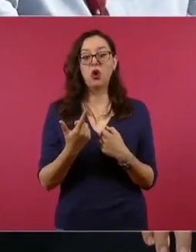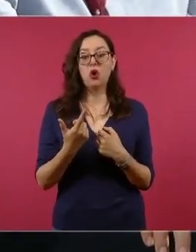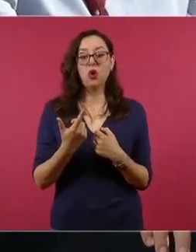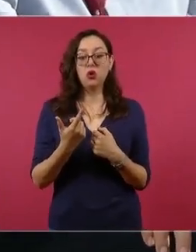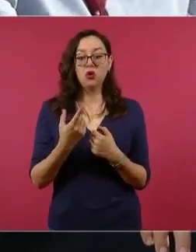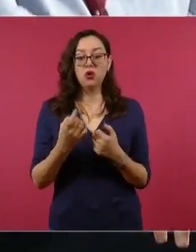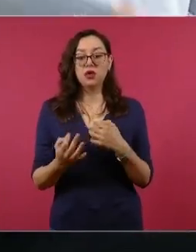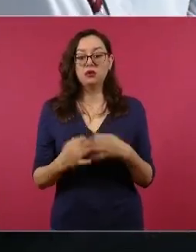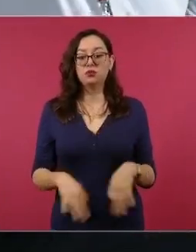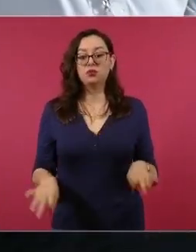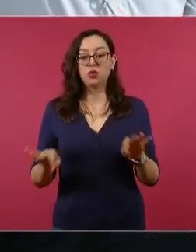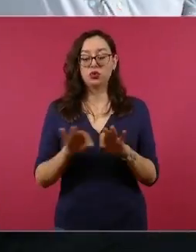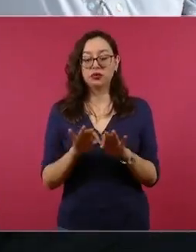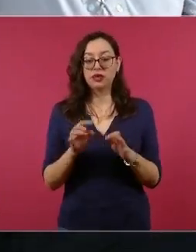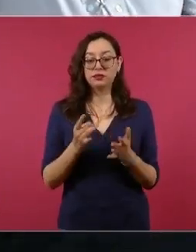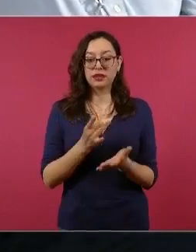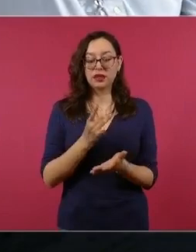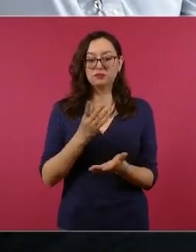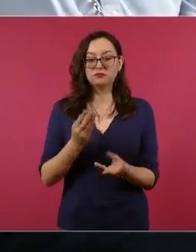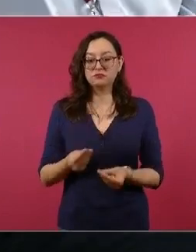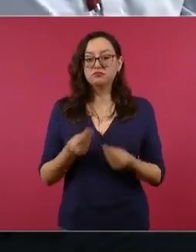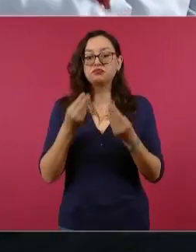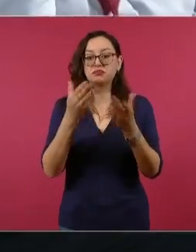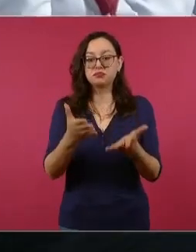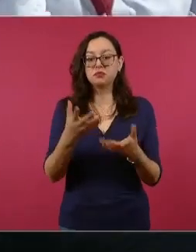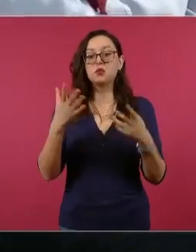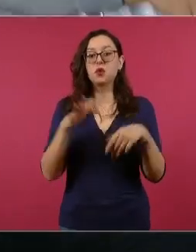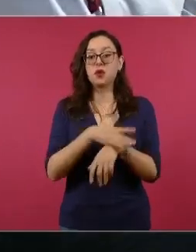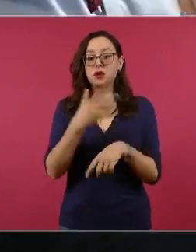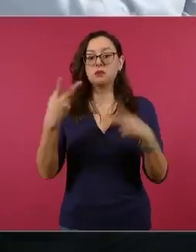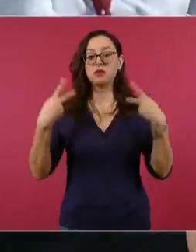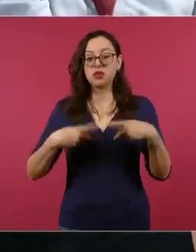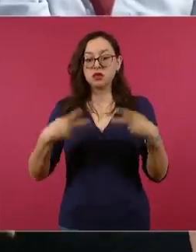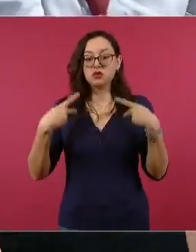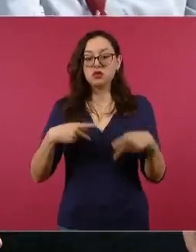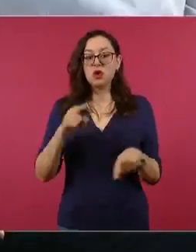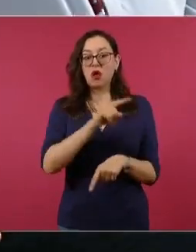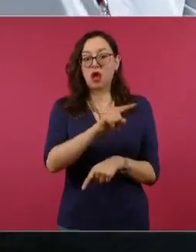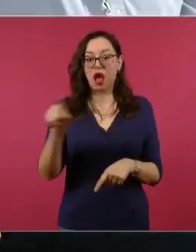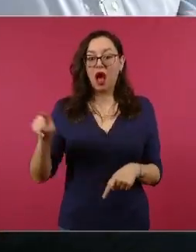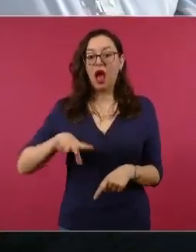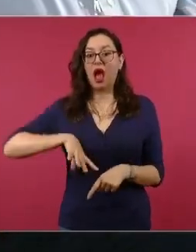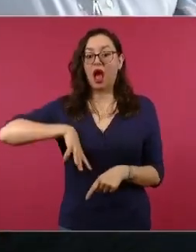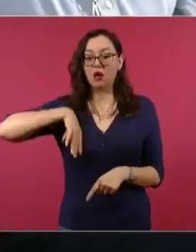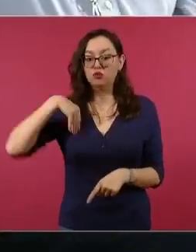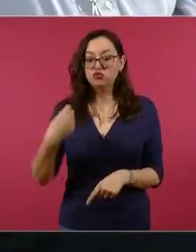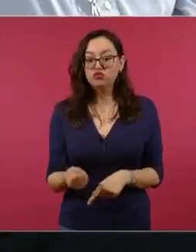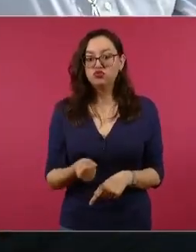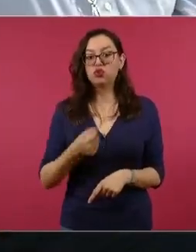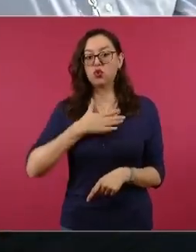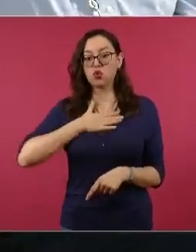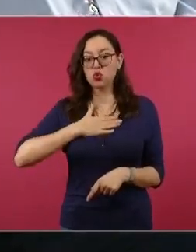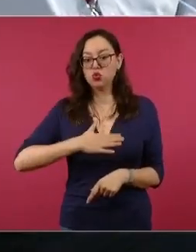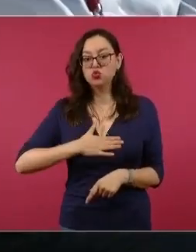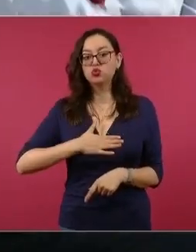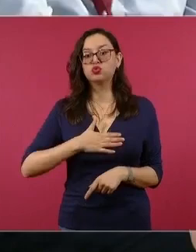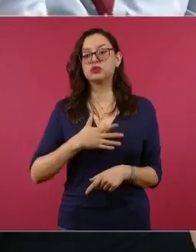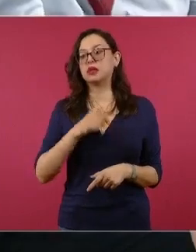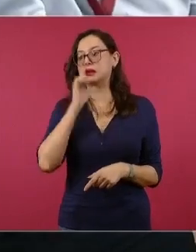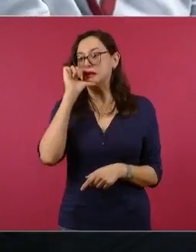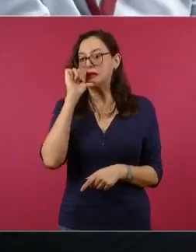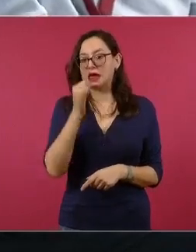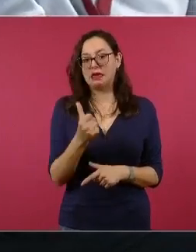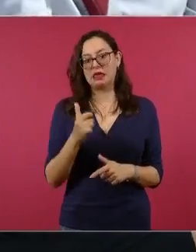expuesto aquí, pues para que la gente abusiva, injusta, pues no siga cometiendo este tipo de